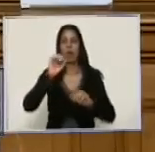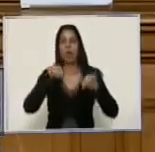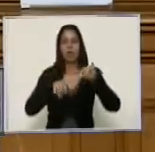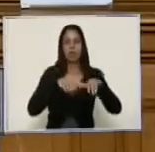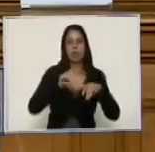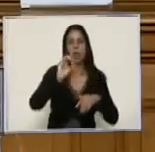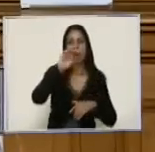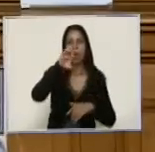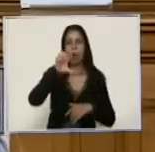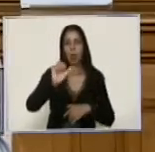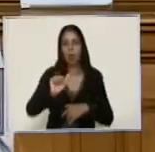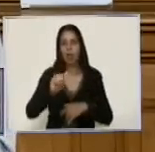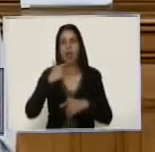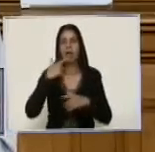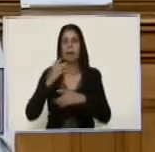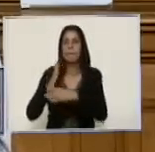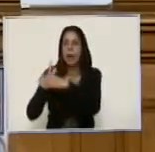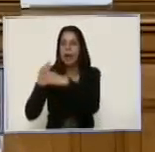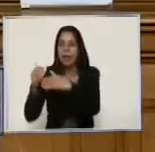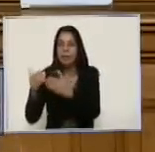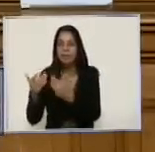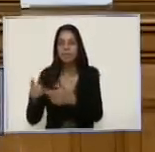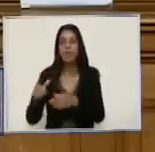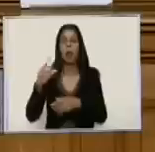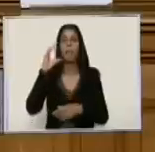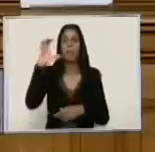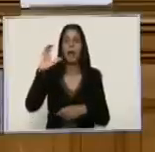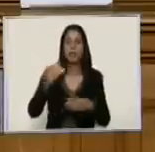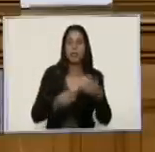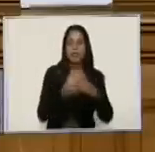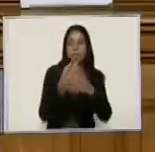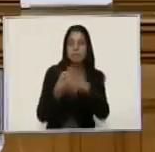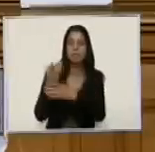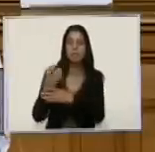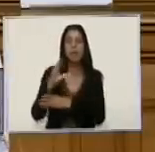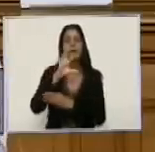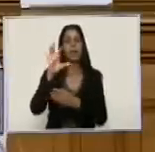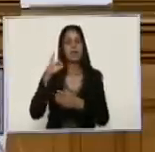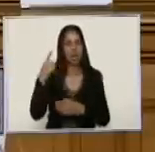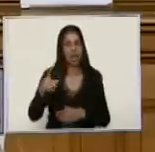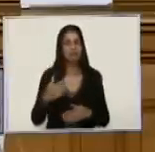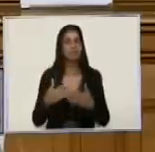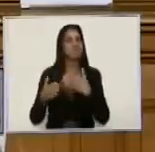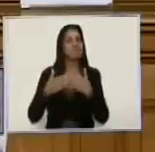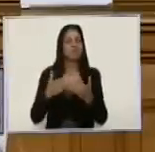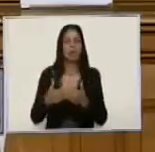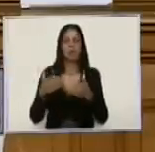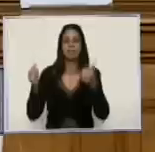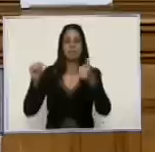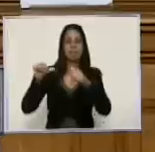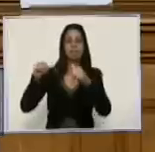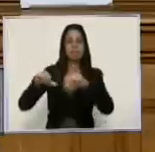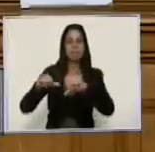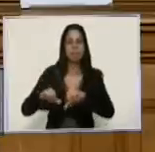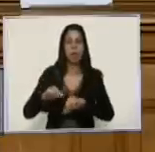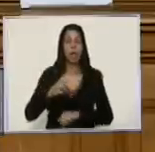que están estableciendo en el mundo, en Colombia y en otros territorios. Ciertamente vivimos un